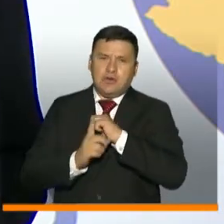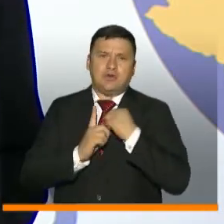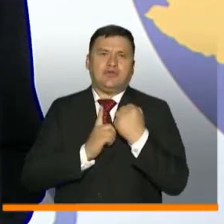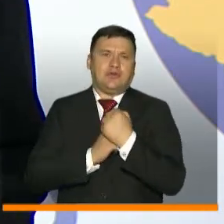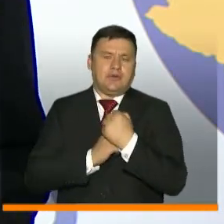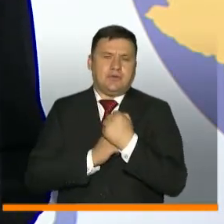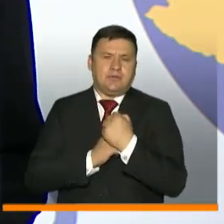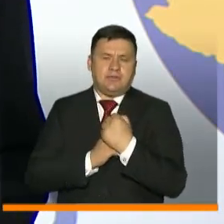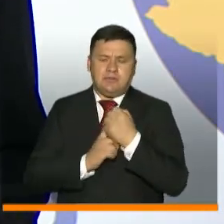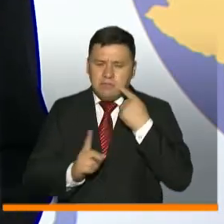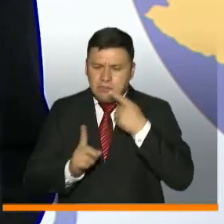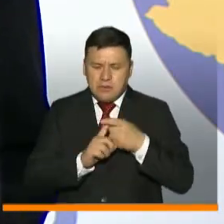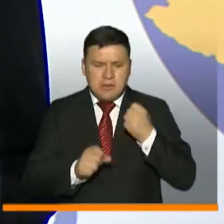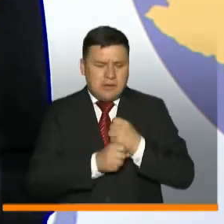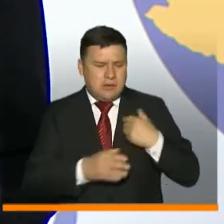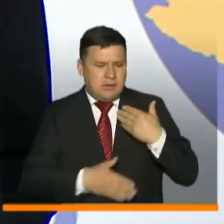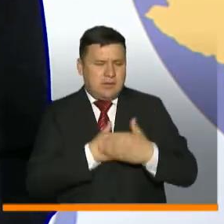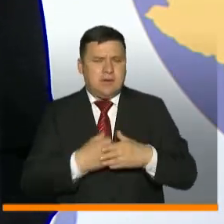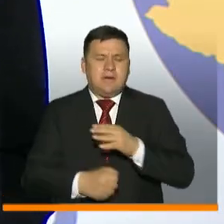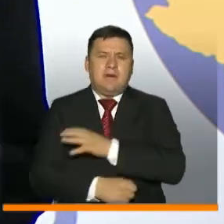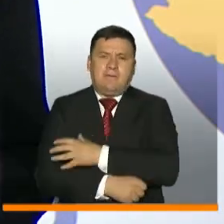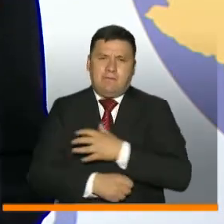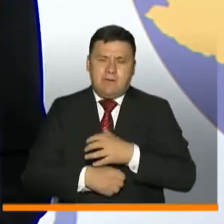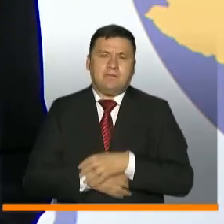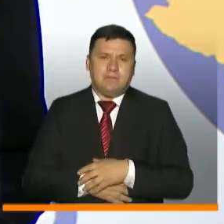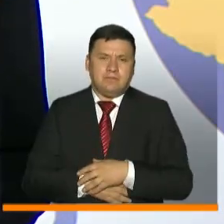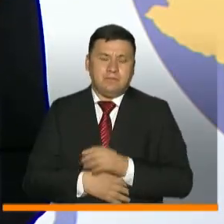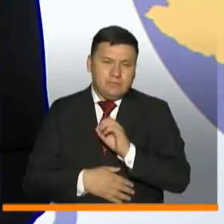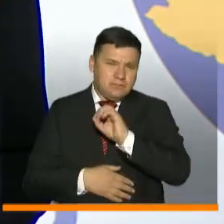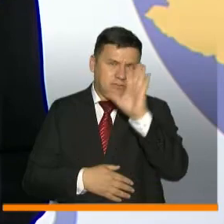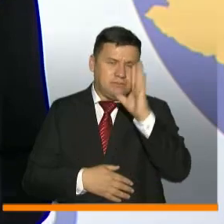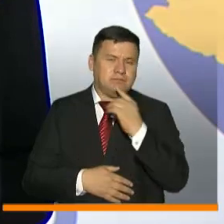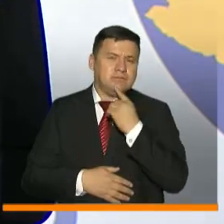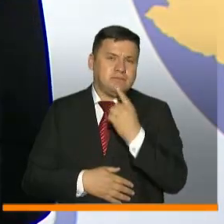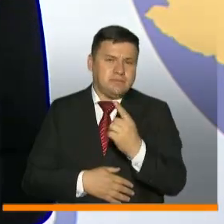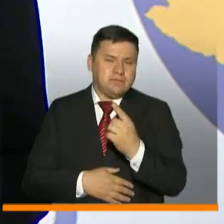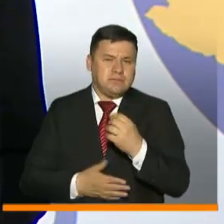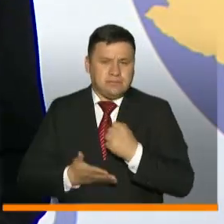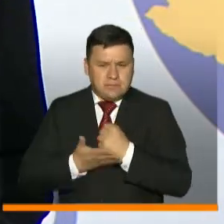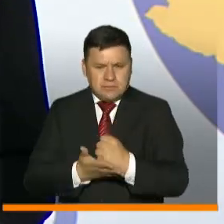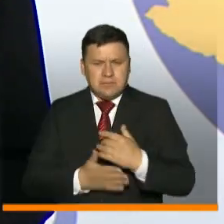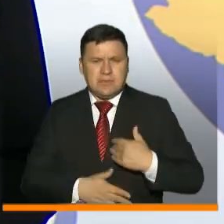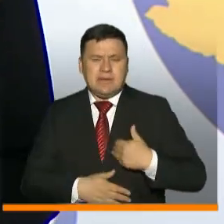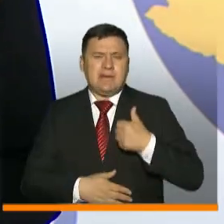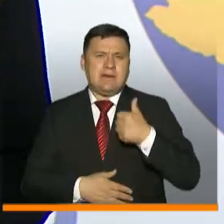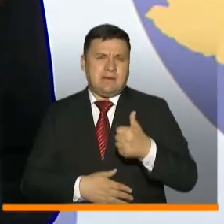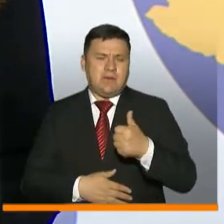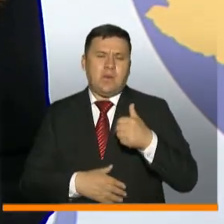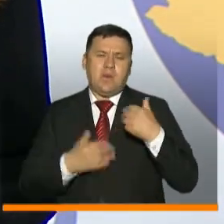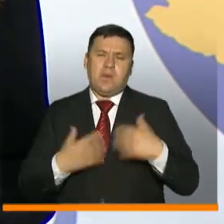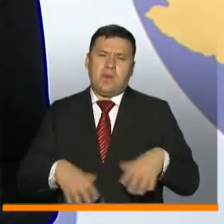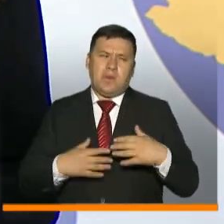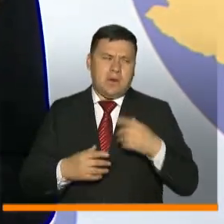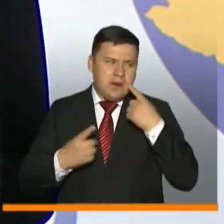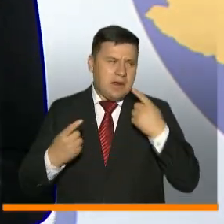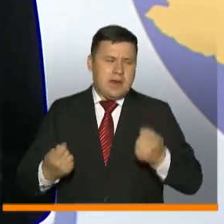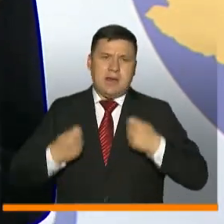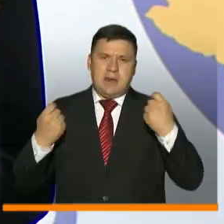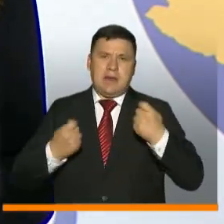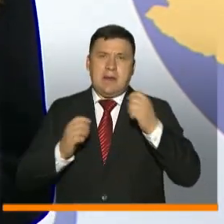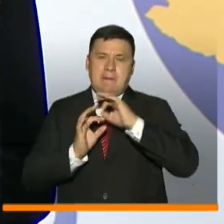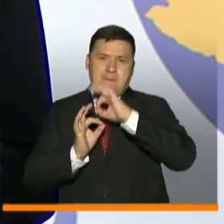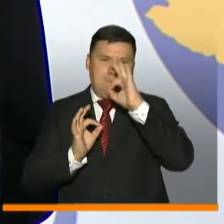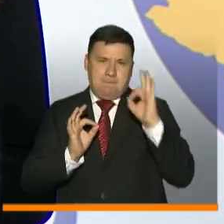también con quien hemos venido trabajando muy fuerte. Claramente, como lo hemos visto, Ayudarnos Hace Bien ha sido una campaña de